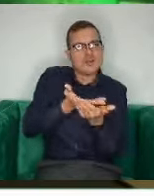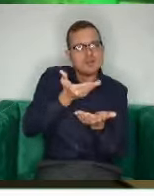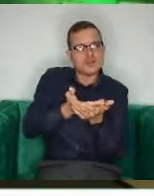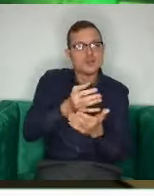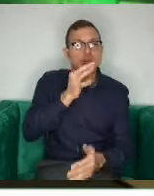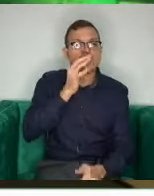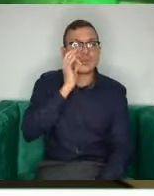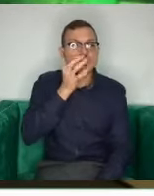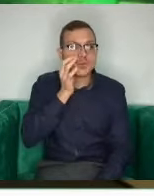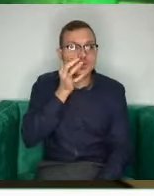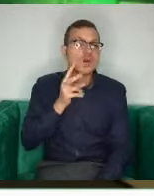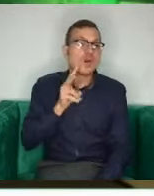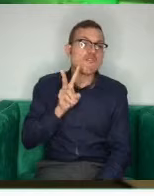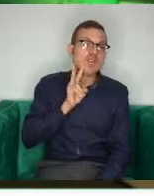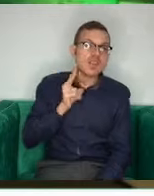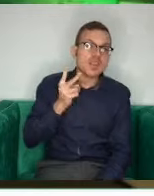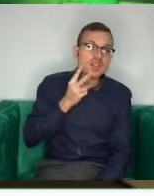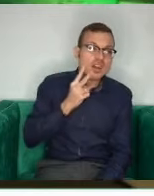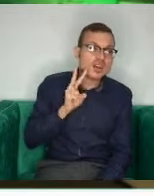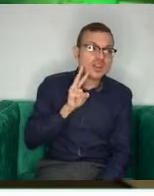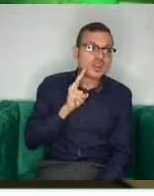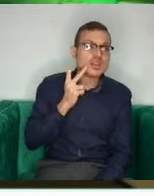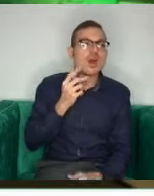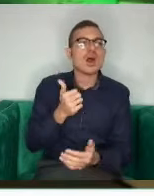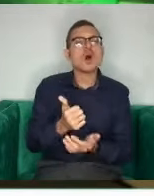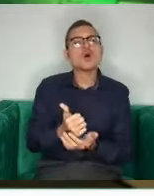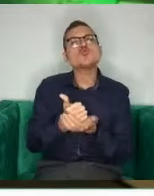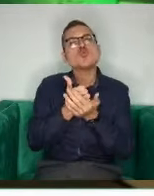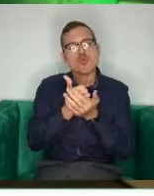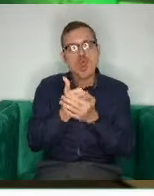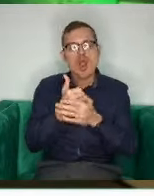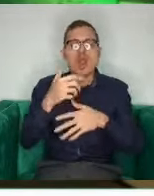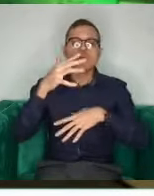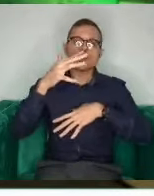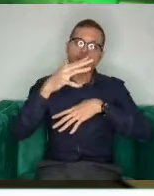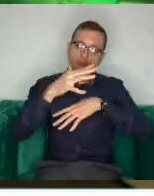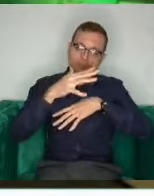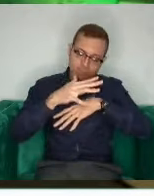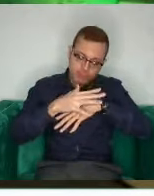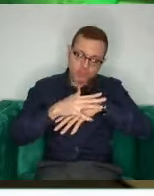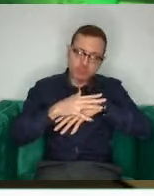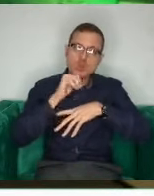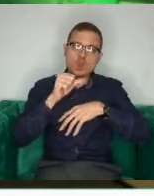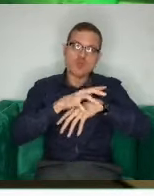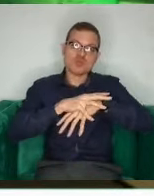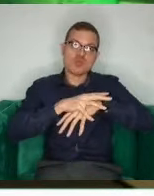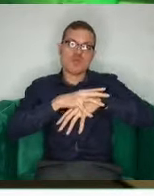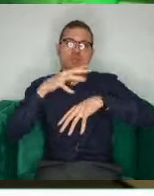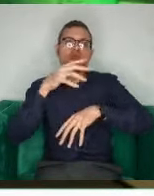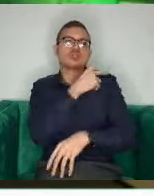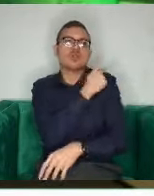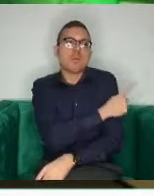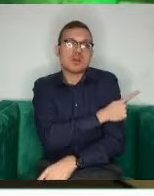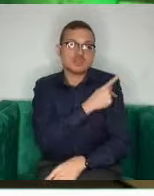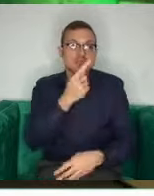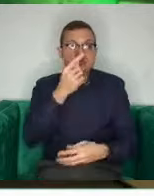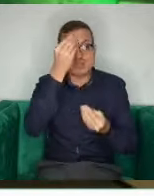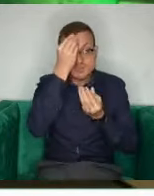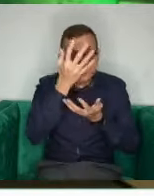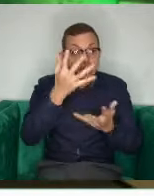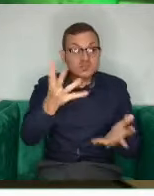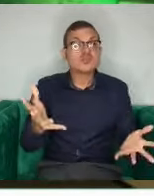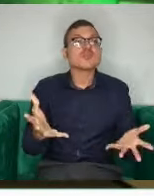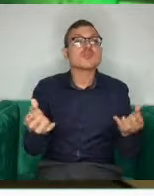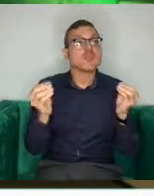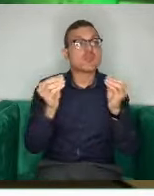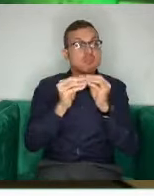tienen propiedades antiinflamatorias. Y los pacientes reportan menos inflamación y mejor calidad de vida. Vamos a hablar